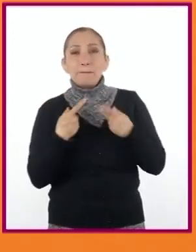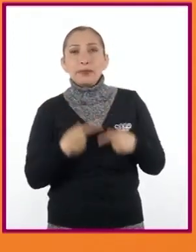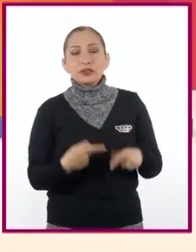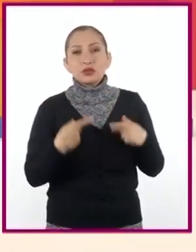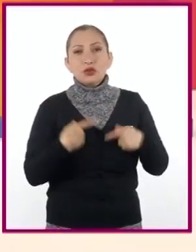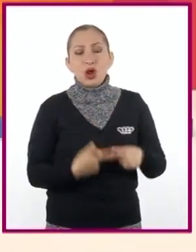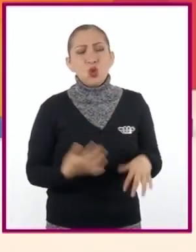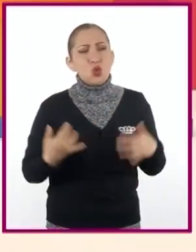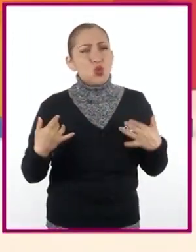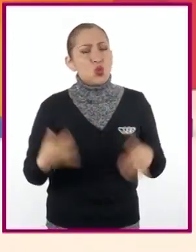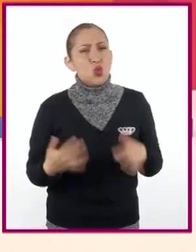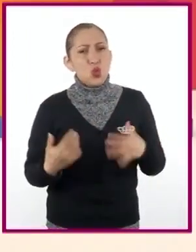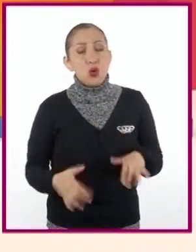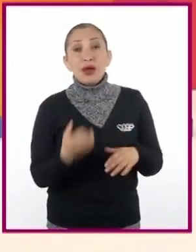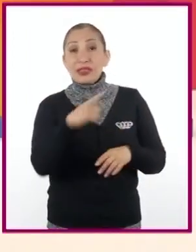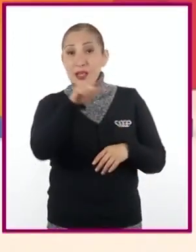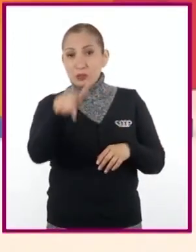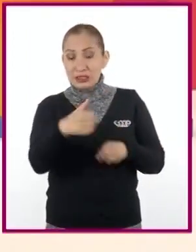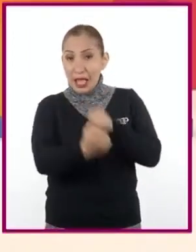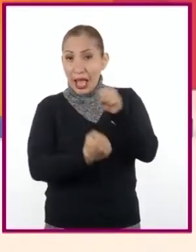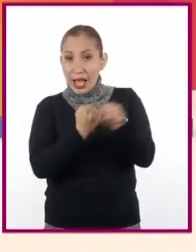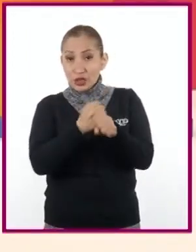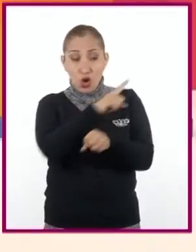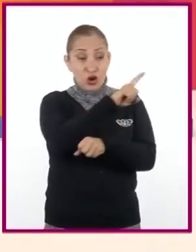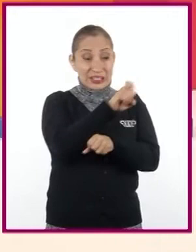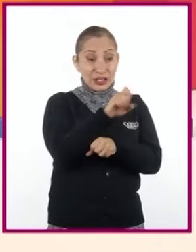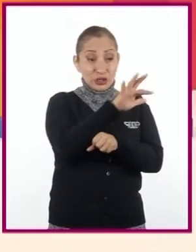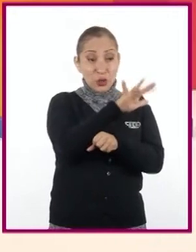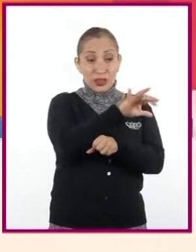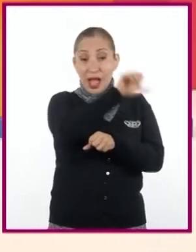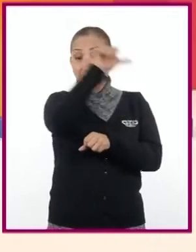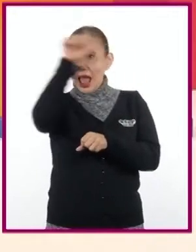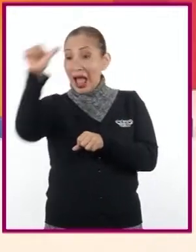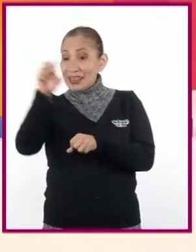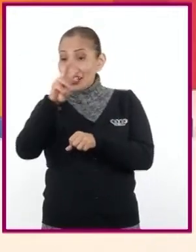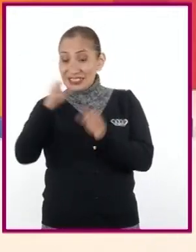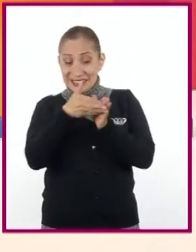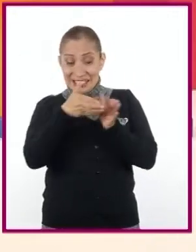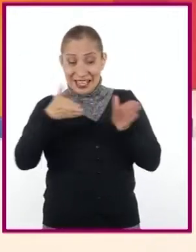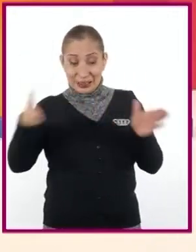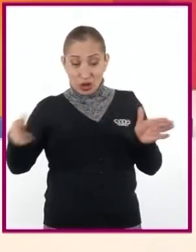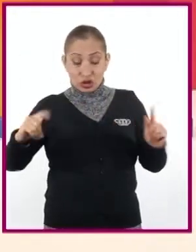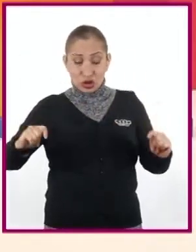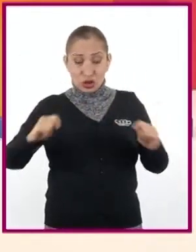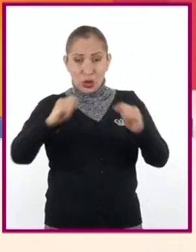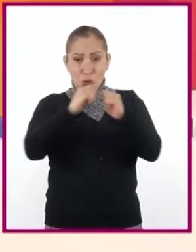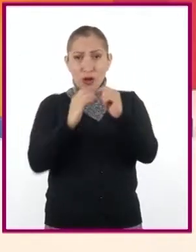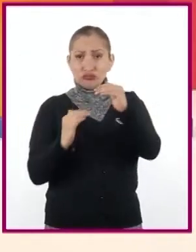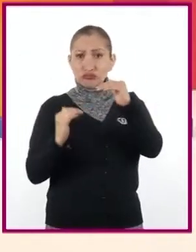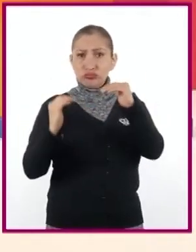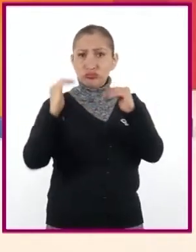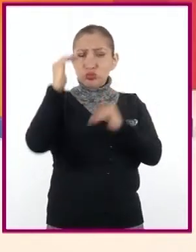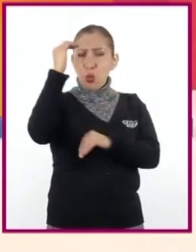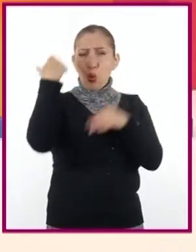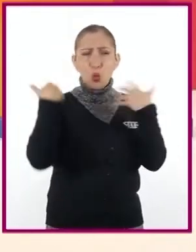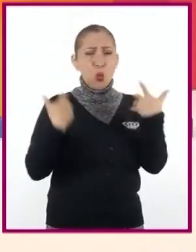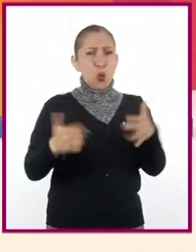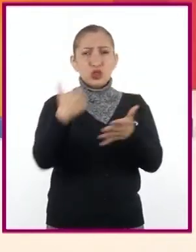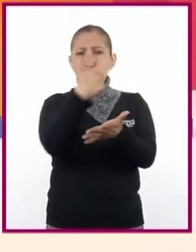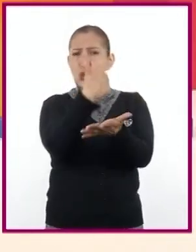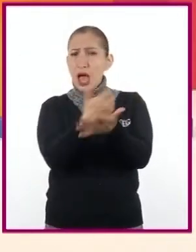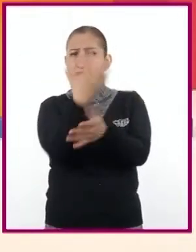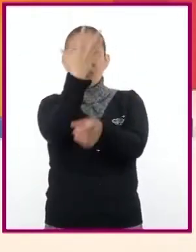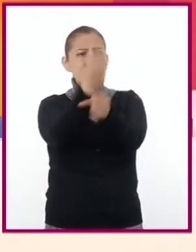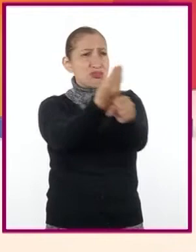habitantes. Entre los años 150 y 300, Teotihuacán llegó al más alto nivel de desarrollo